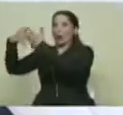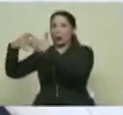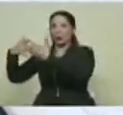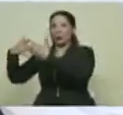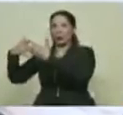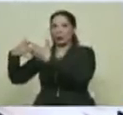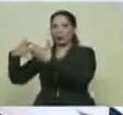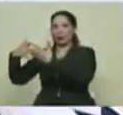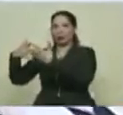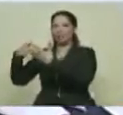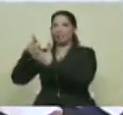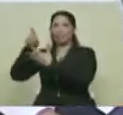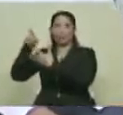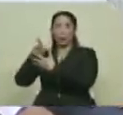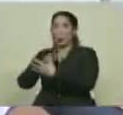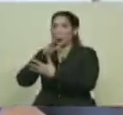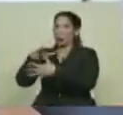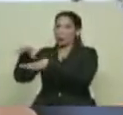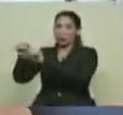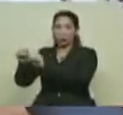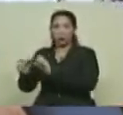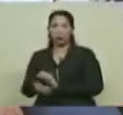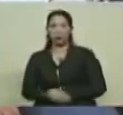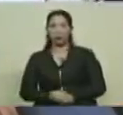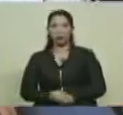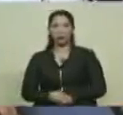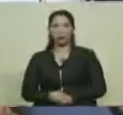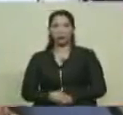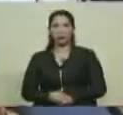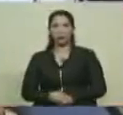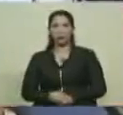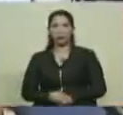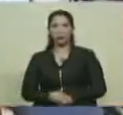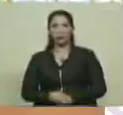manejada por el imperialismo norteamericano, bien hecha, una cosa